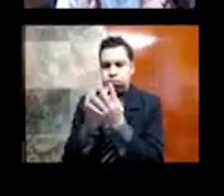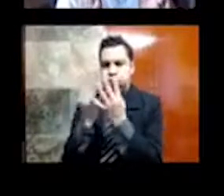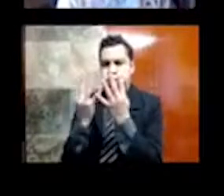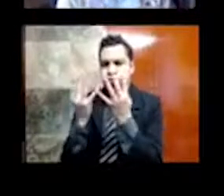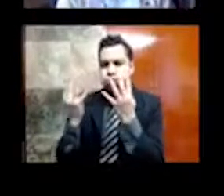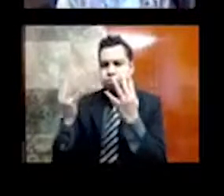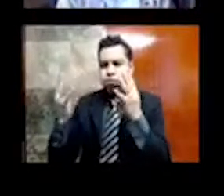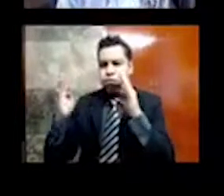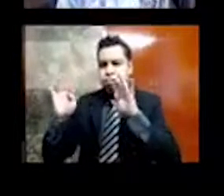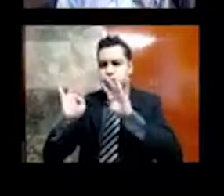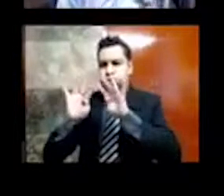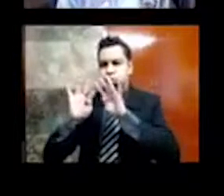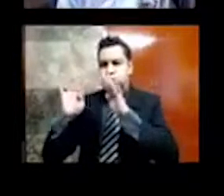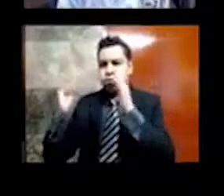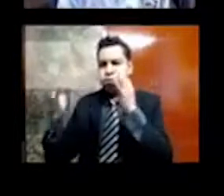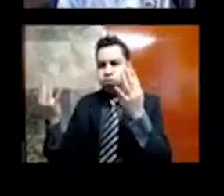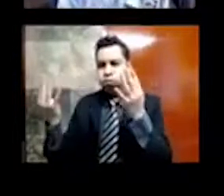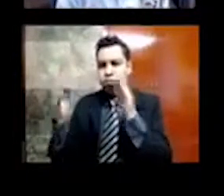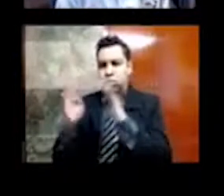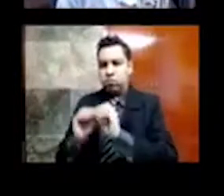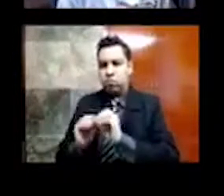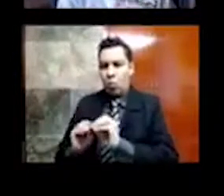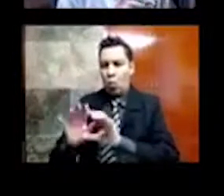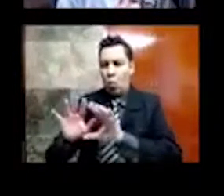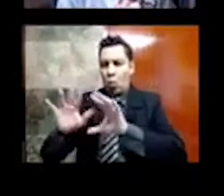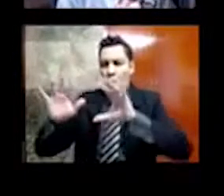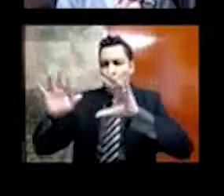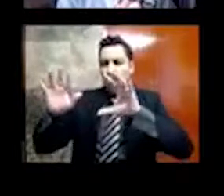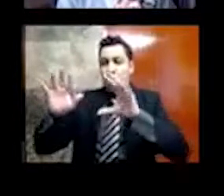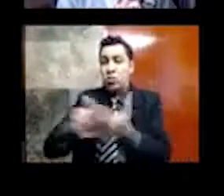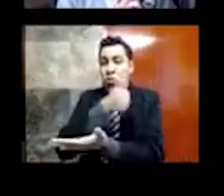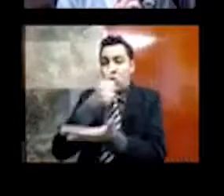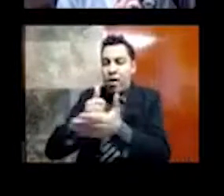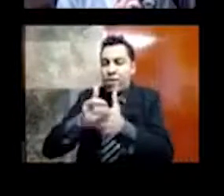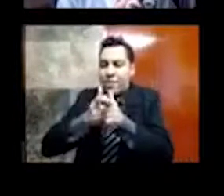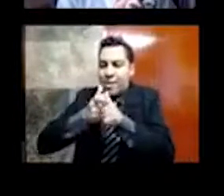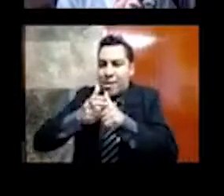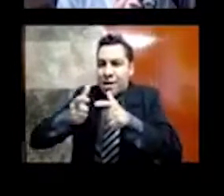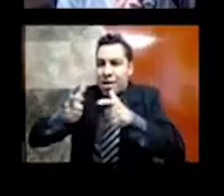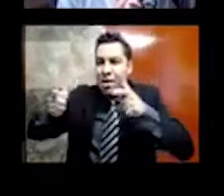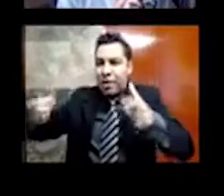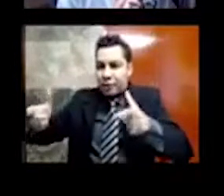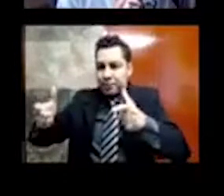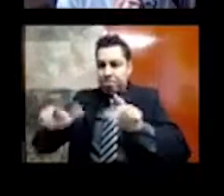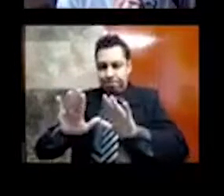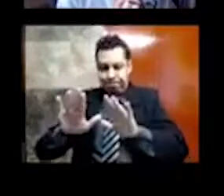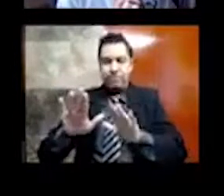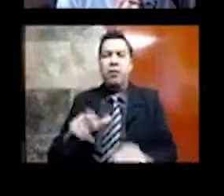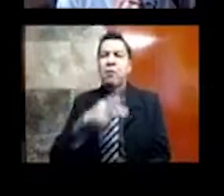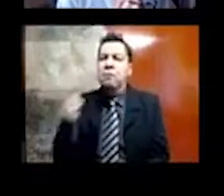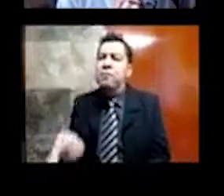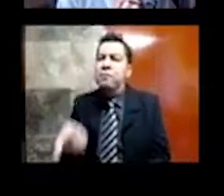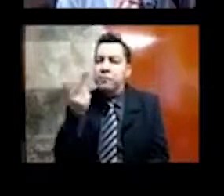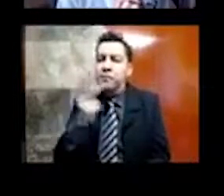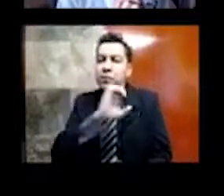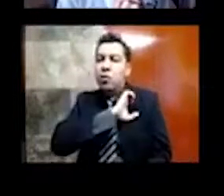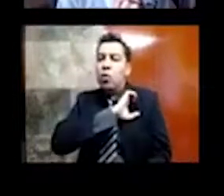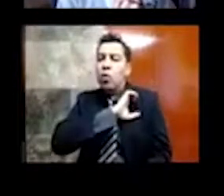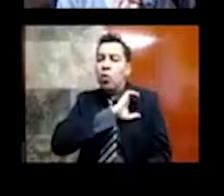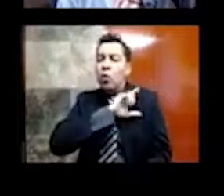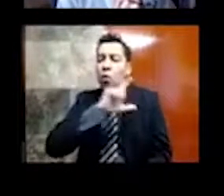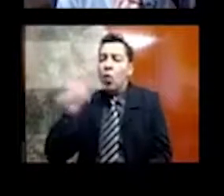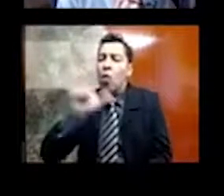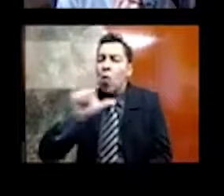un tolan, es una gran ciudad. Pero y vamos. Entonces, cuando los españoles llegan, esa área